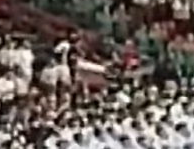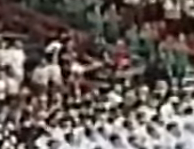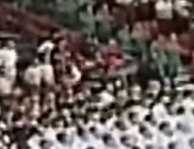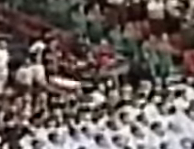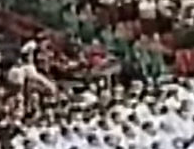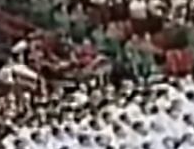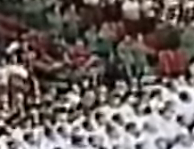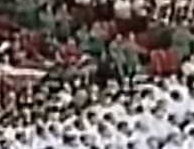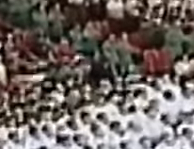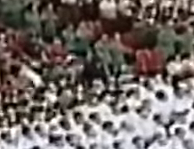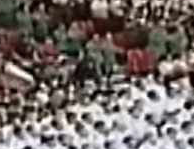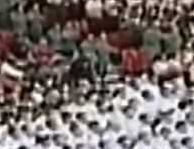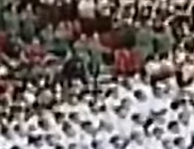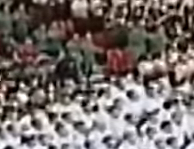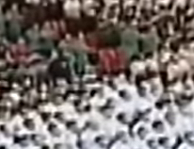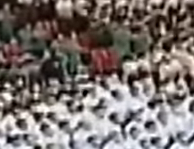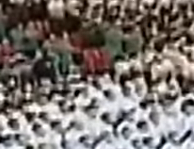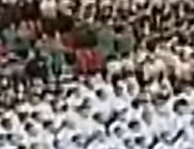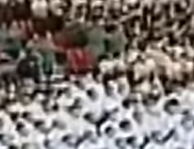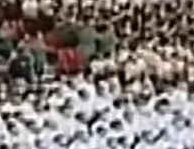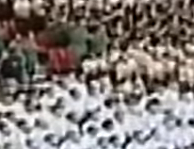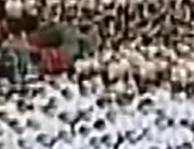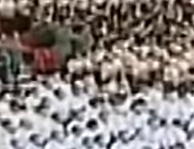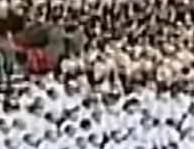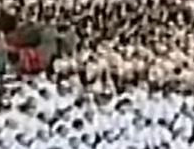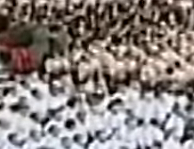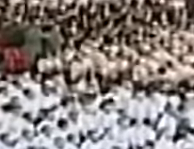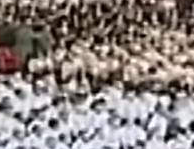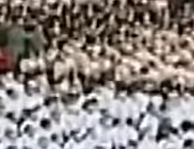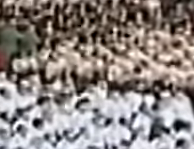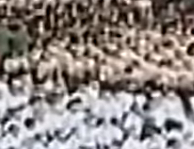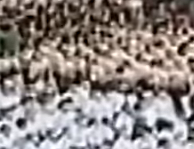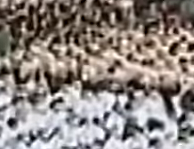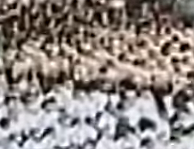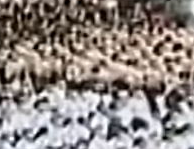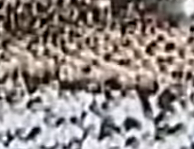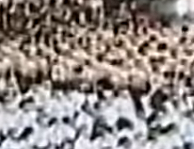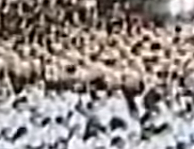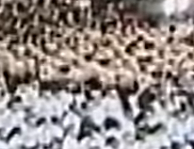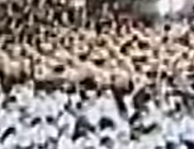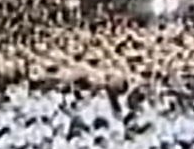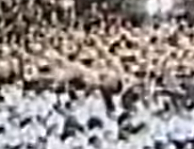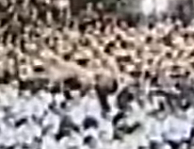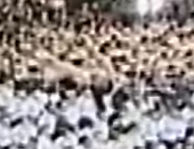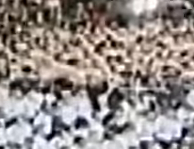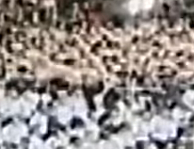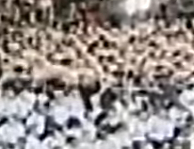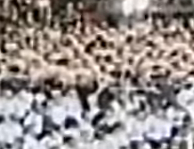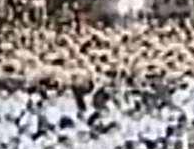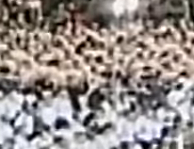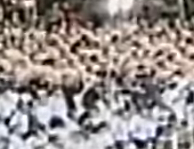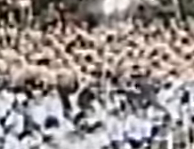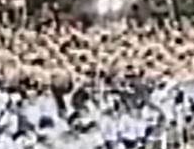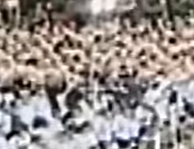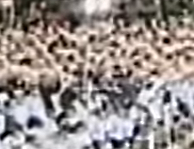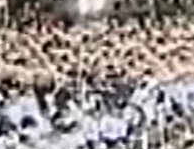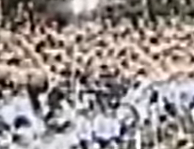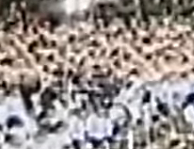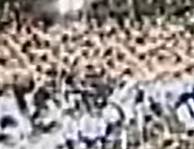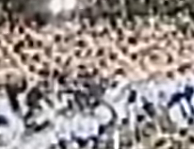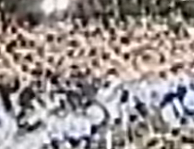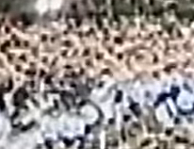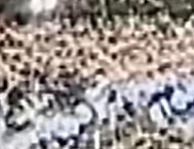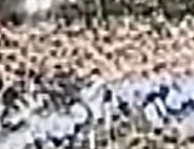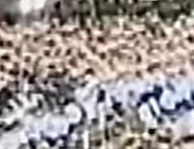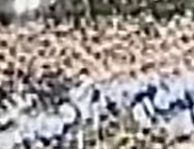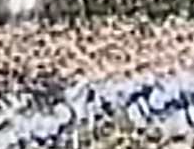aclamaba. Comandante, su legado está en mi mente plasmada para así seguir luchando con tesón para un mañana. Yo de mi parte te